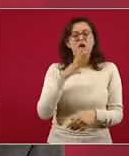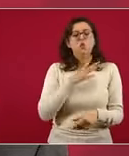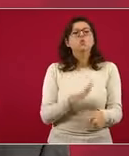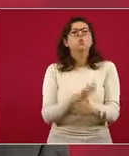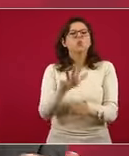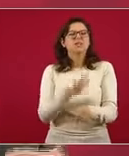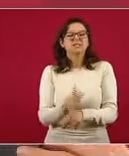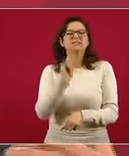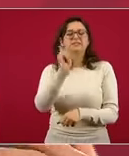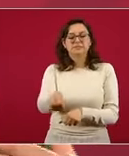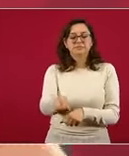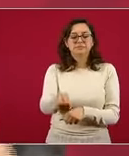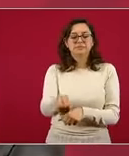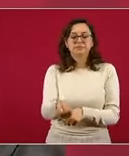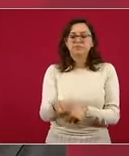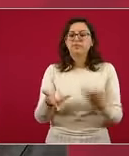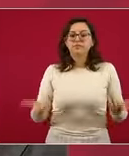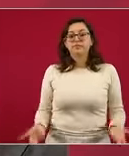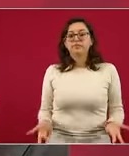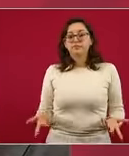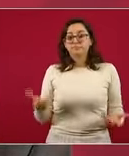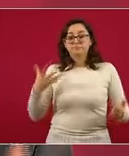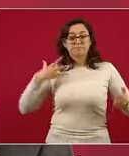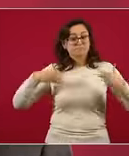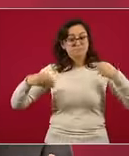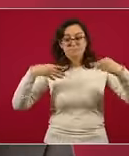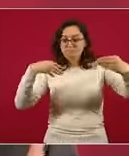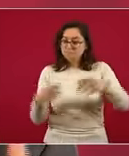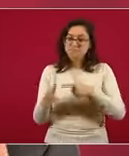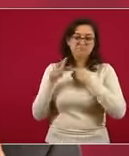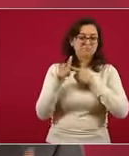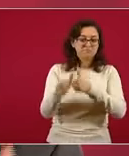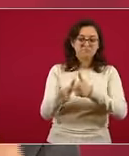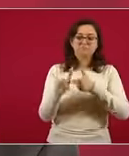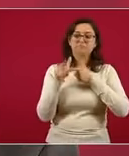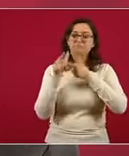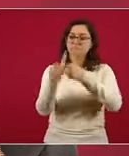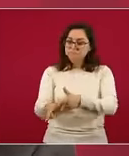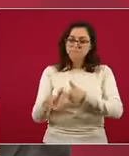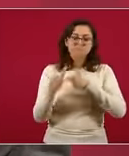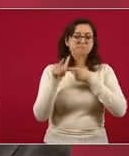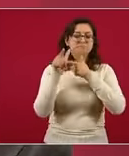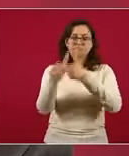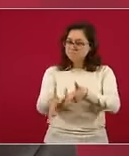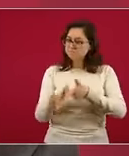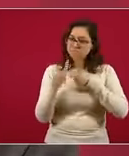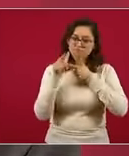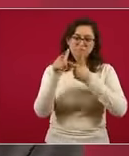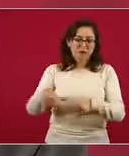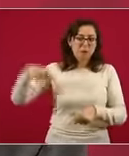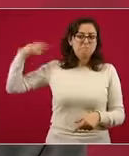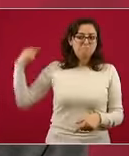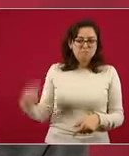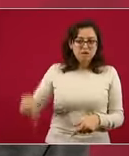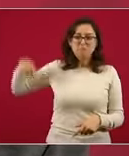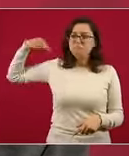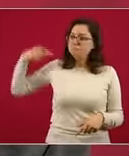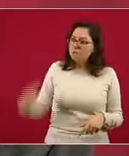llanos? Es la inercia que tiene una epidemia, y la inercia es la tendencia a continuar en la